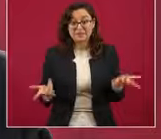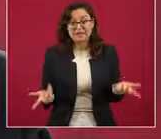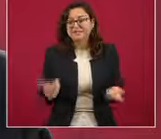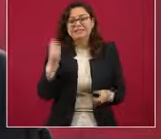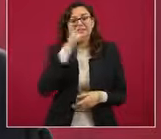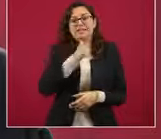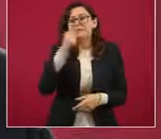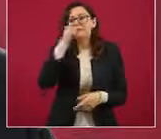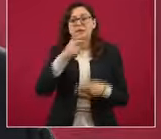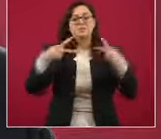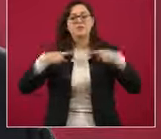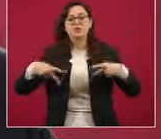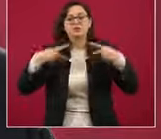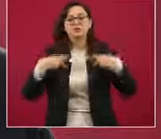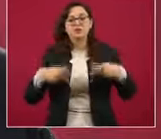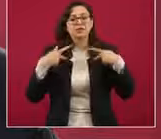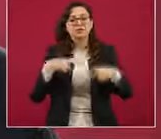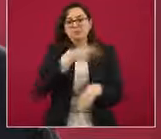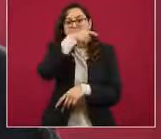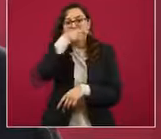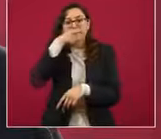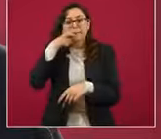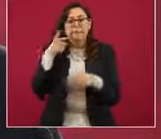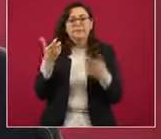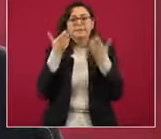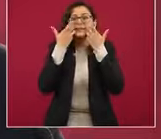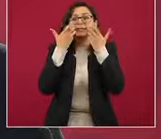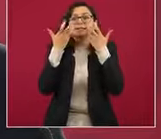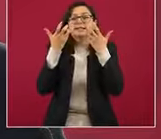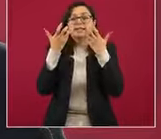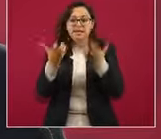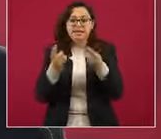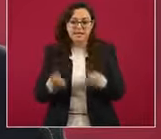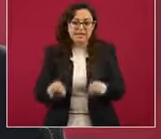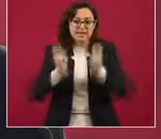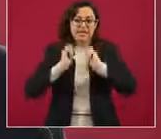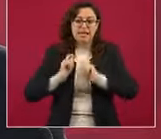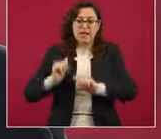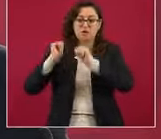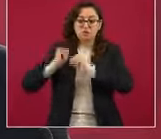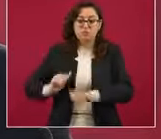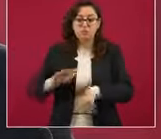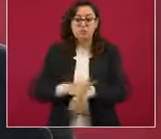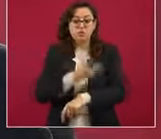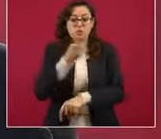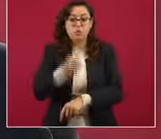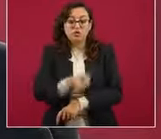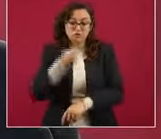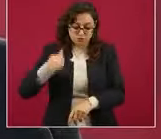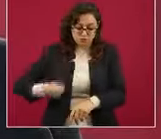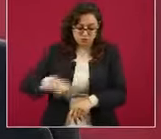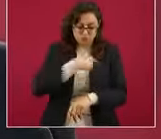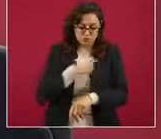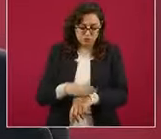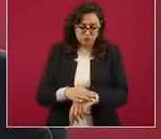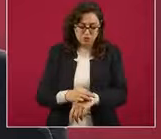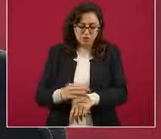esos cargos? Por eso tenemos que seguir avanzando hasta